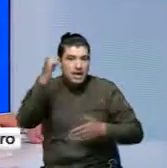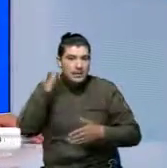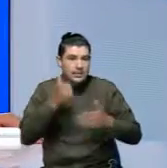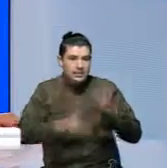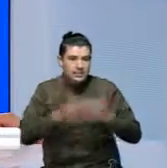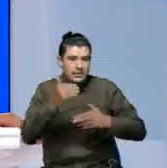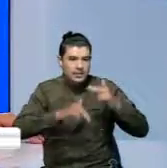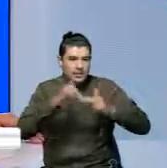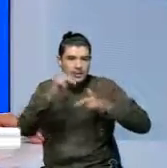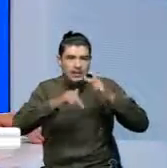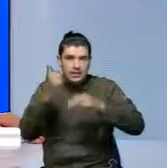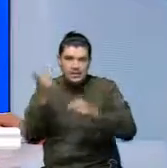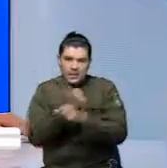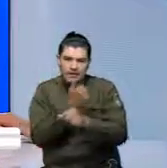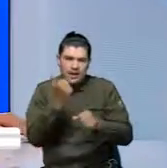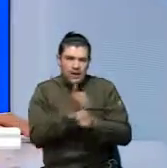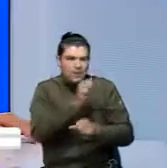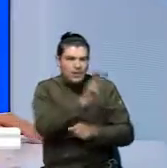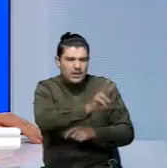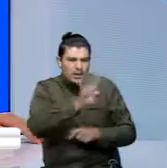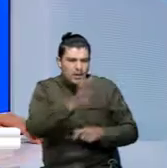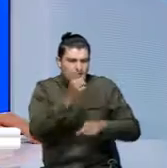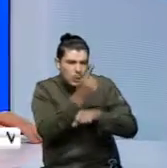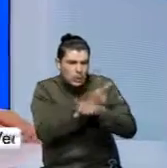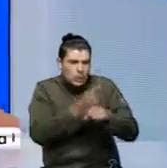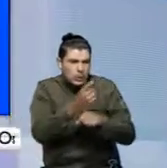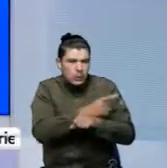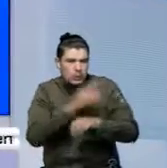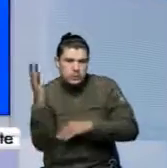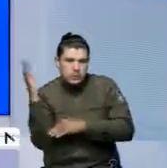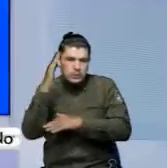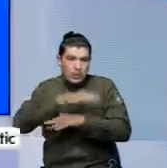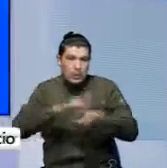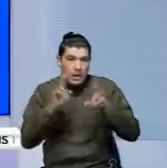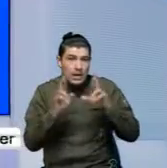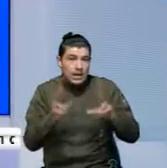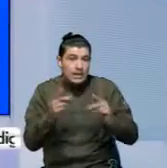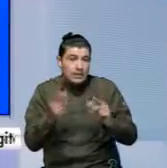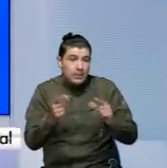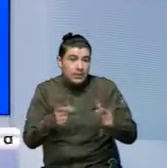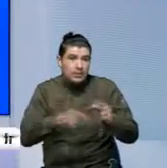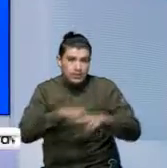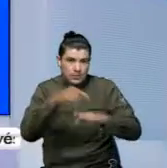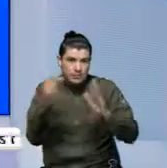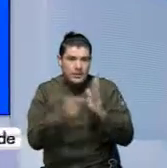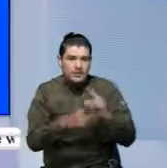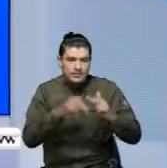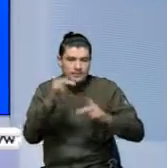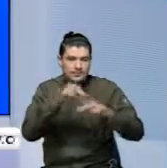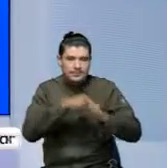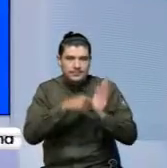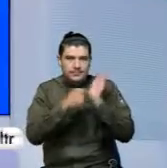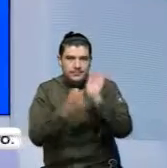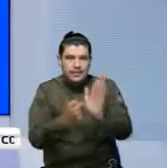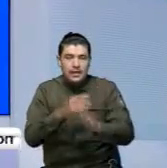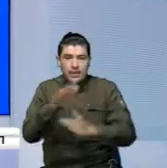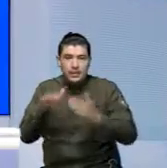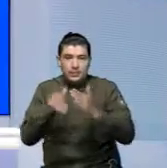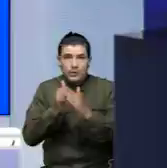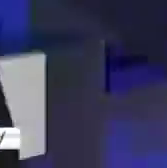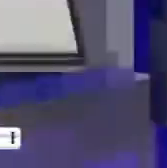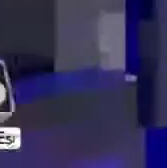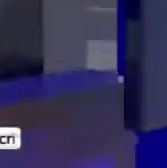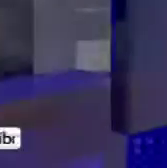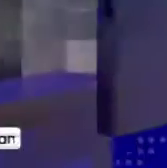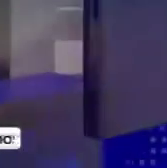y con labores las 24 horas del día. Se espera concluir más rápido de lo programado. Pablo Vázquez nos tiene toda la información.